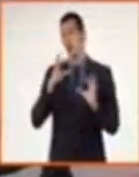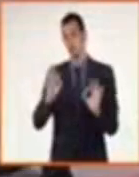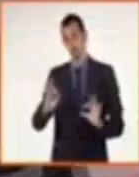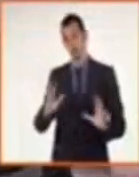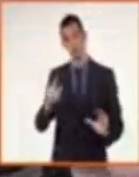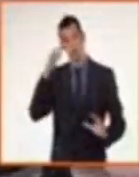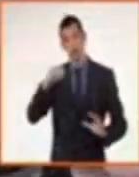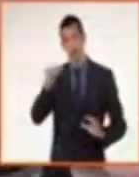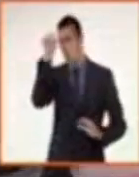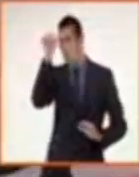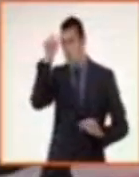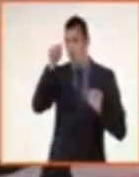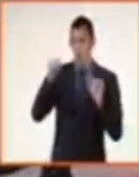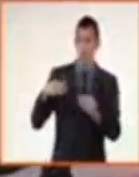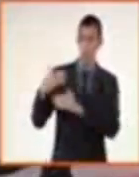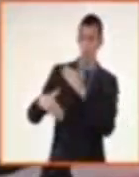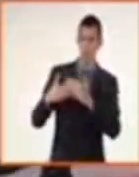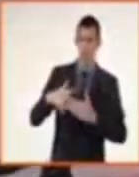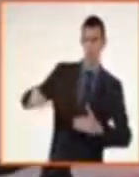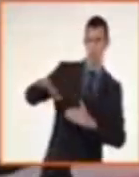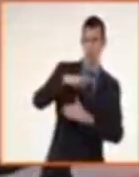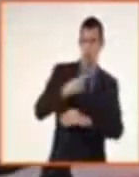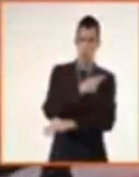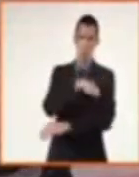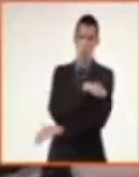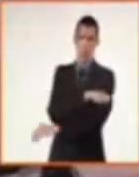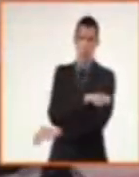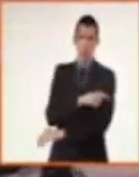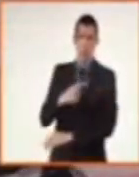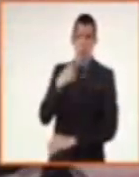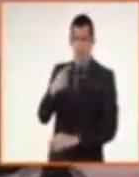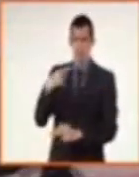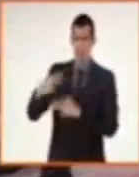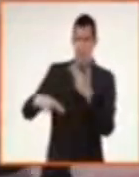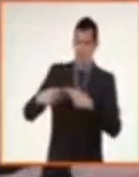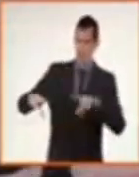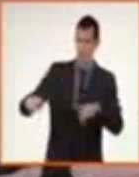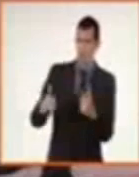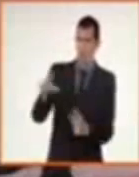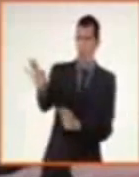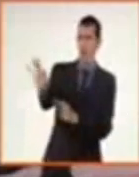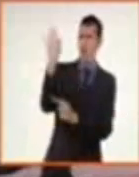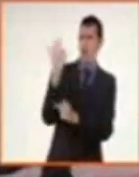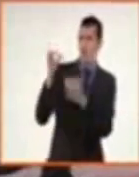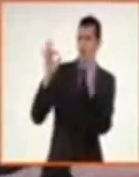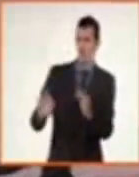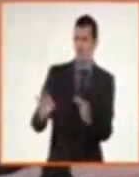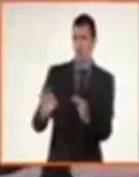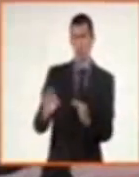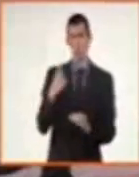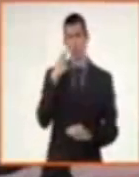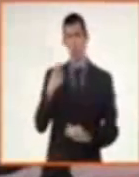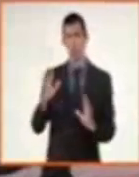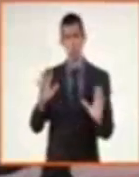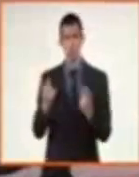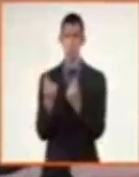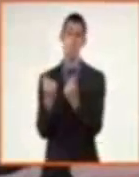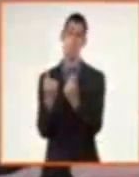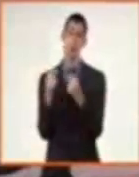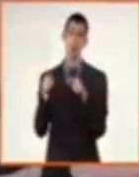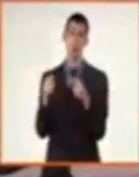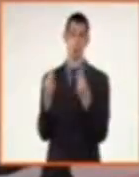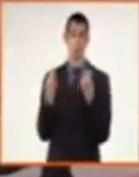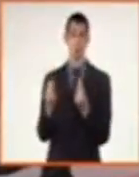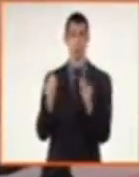el domingo. ¿Cuánto de juez puede ser un gobierno como el estadounidense para un proceso como el cubano? ¿Cuánto